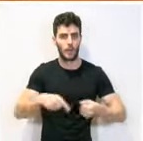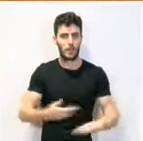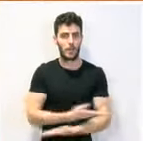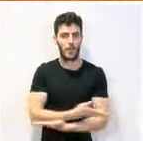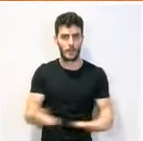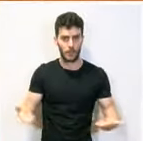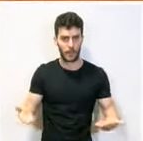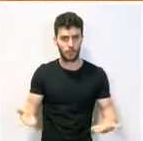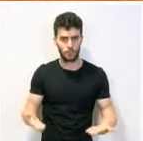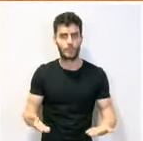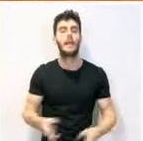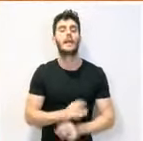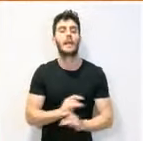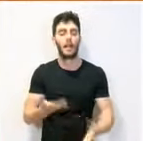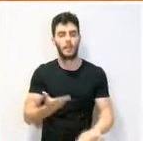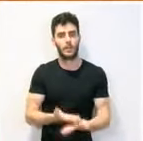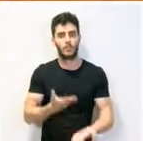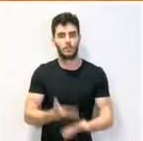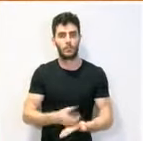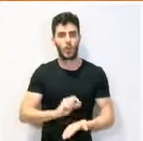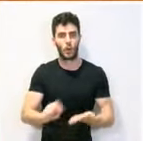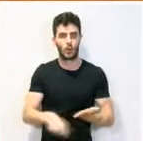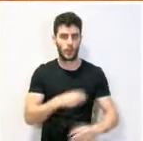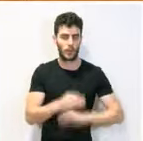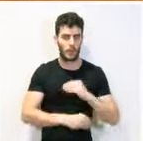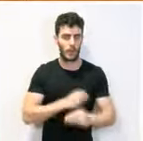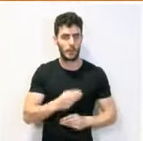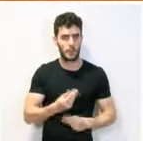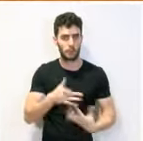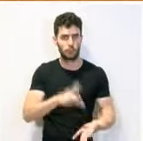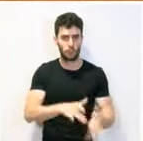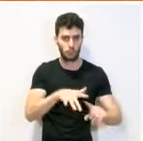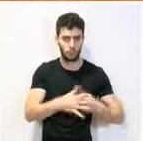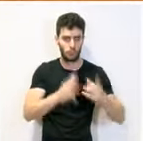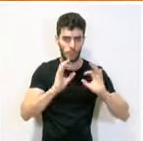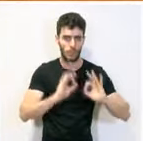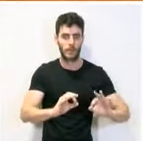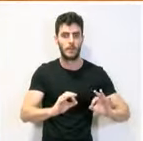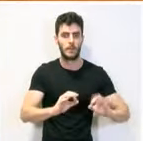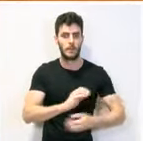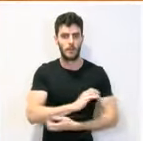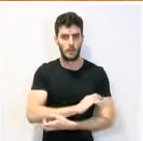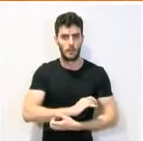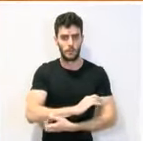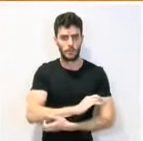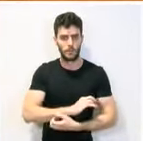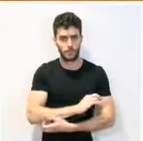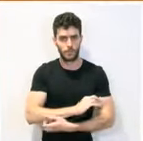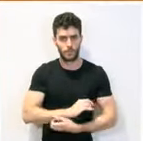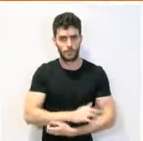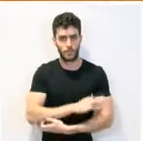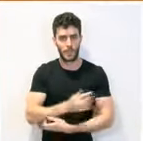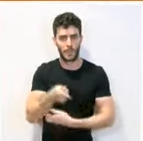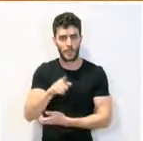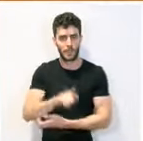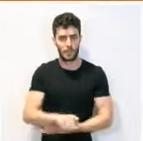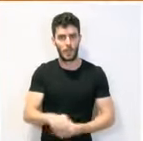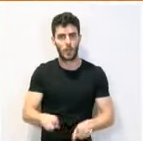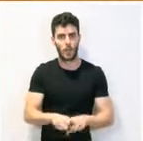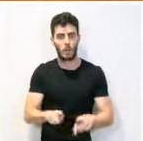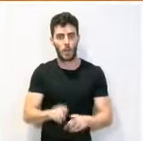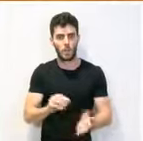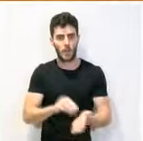garantizar que efectivamente los contratos se realizan en el momento de su contratación y además no aparecen, como vienen en